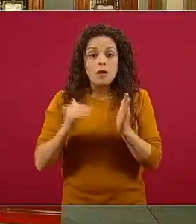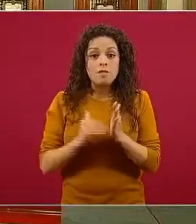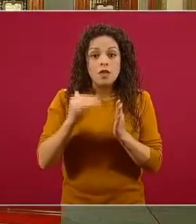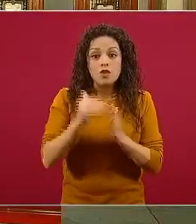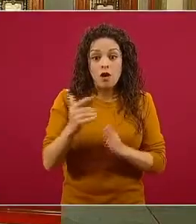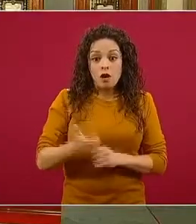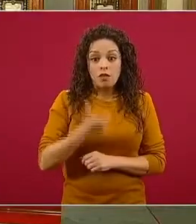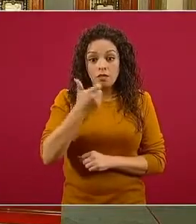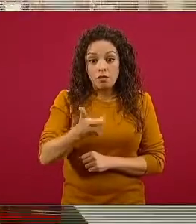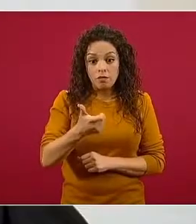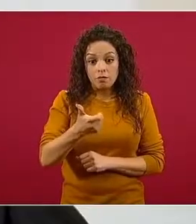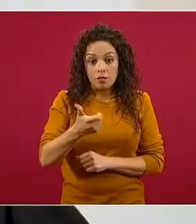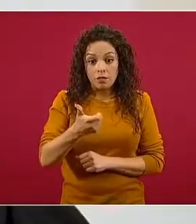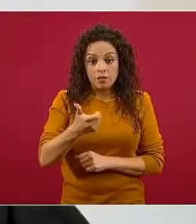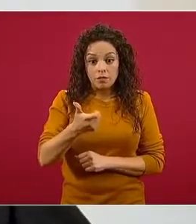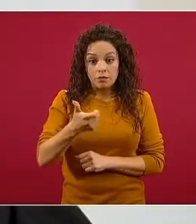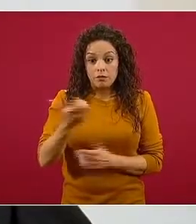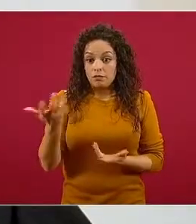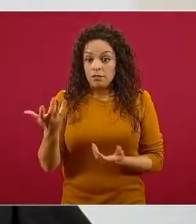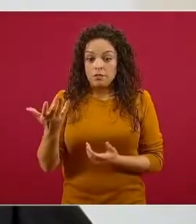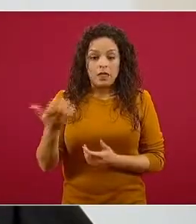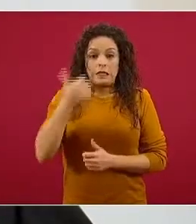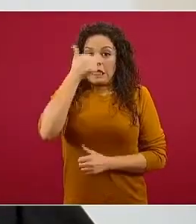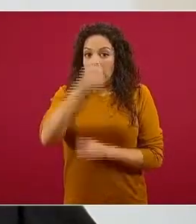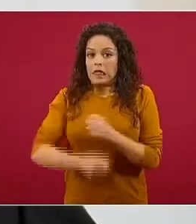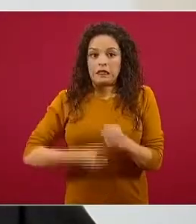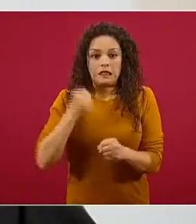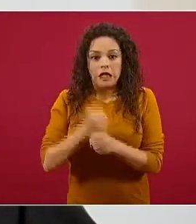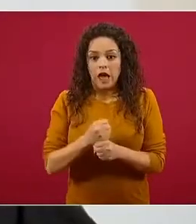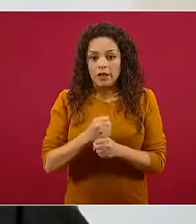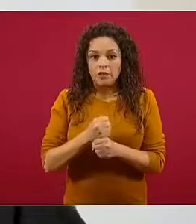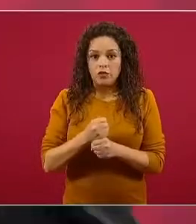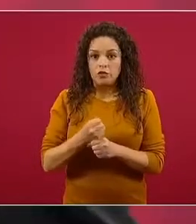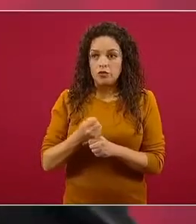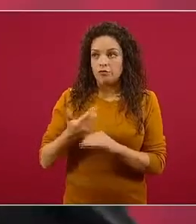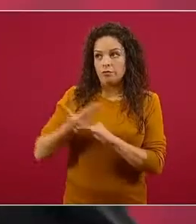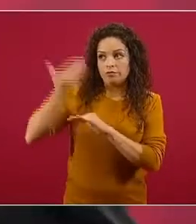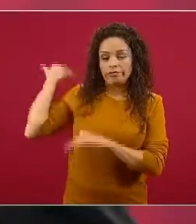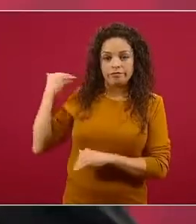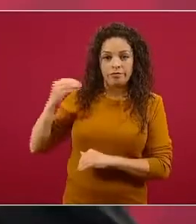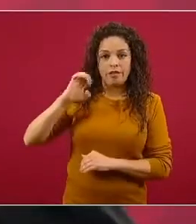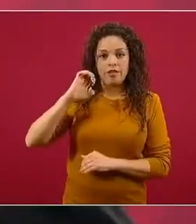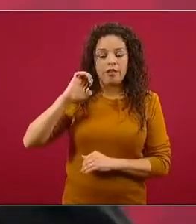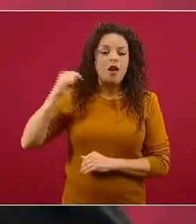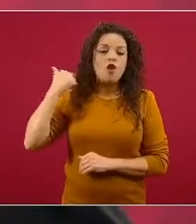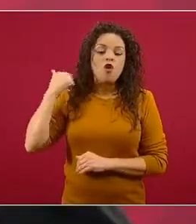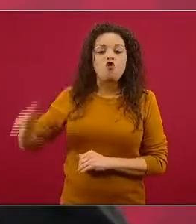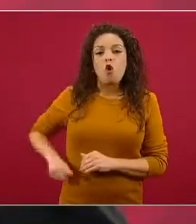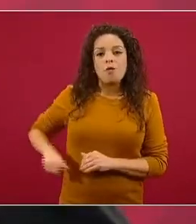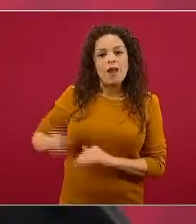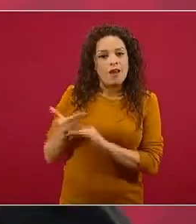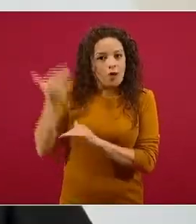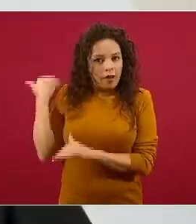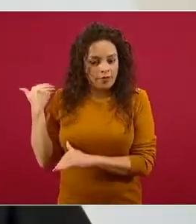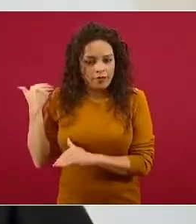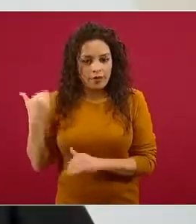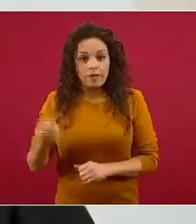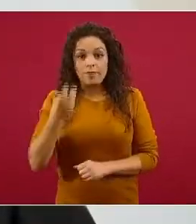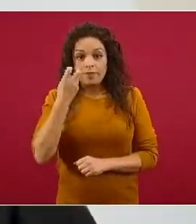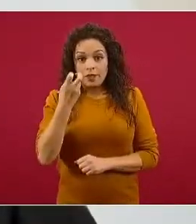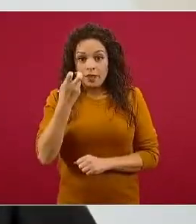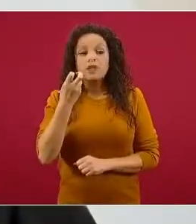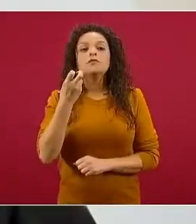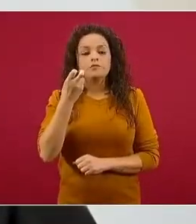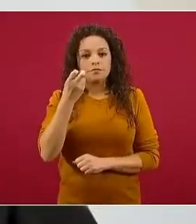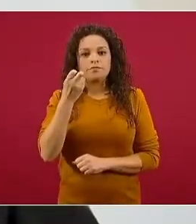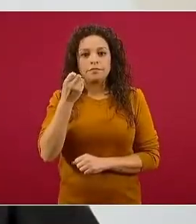de pesos en todos los 6 años del sexenio anterior. Es decir, Operación Tocapuertas son tiros de